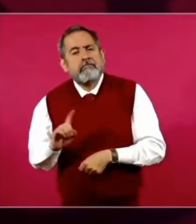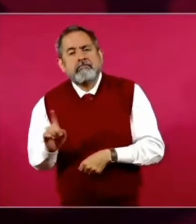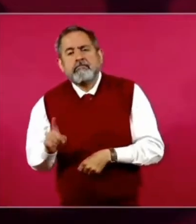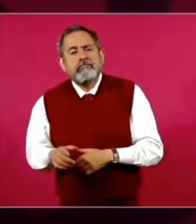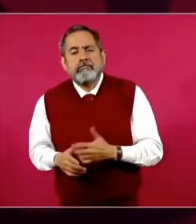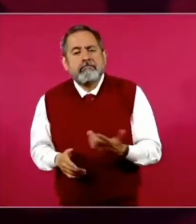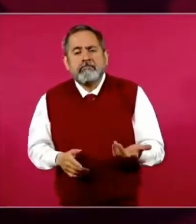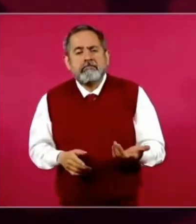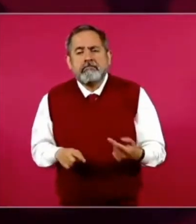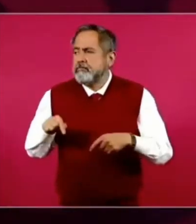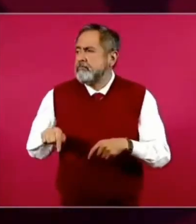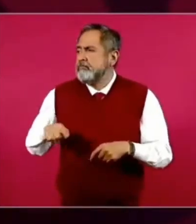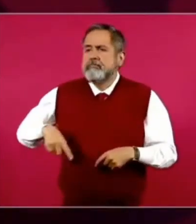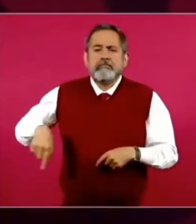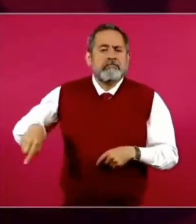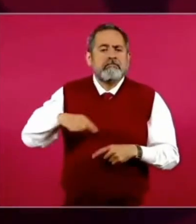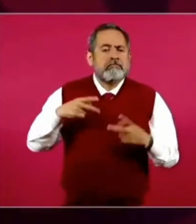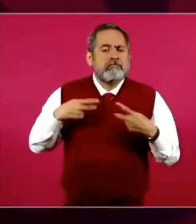¿Y por qué aquí